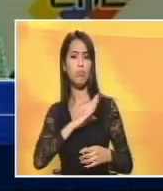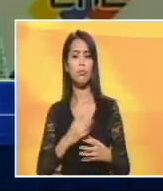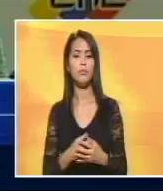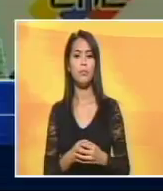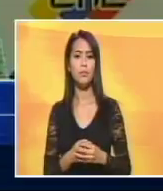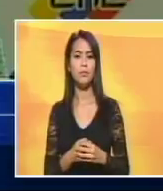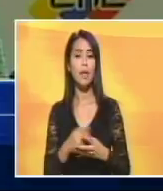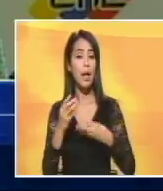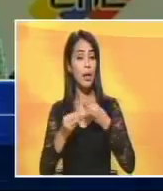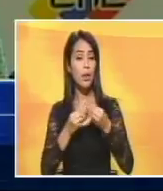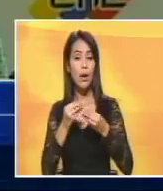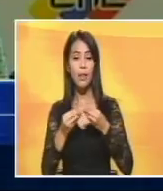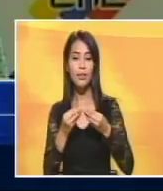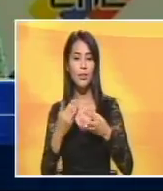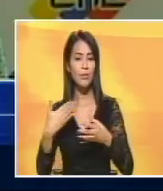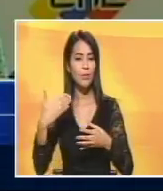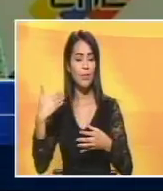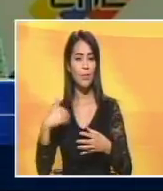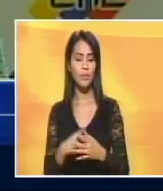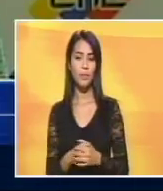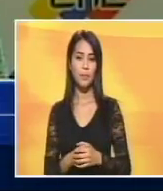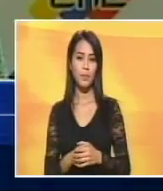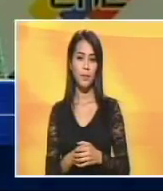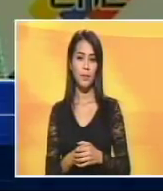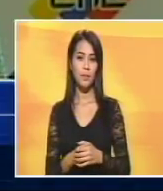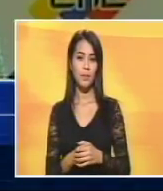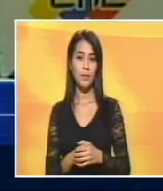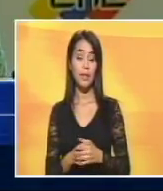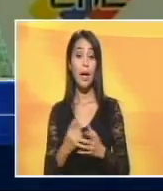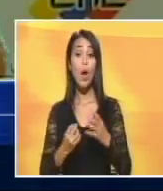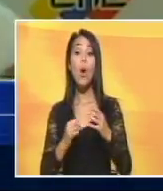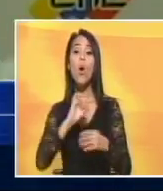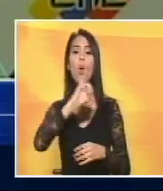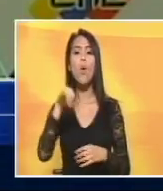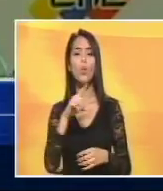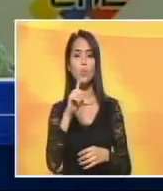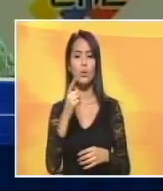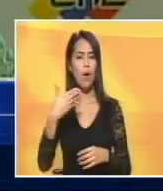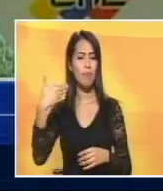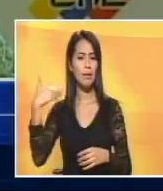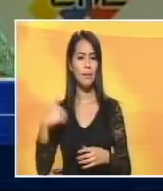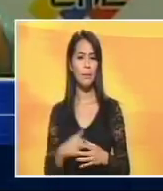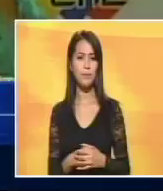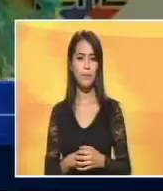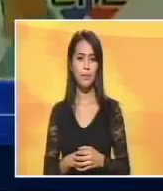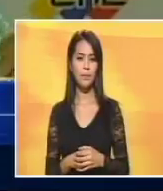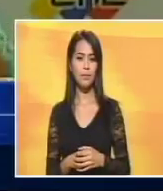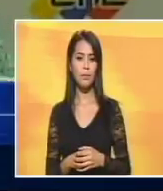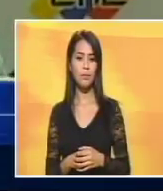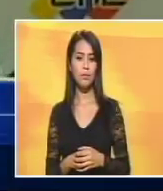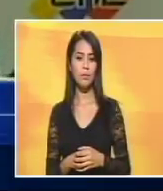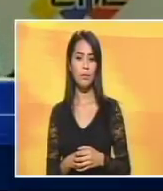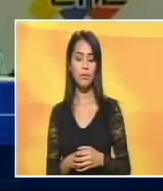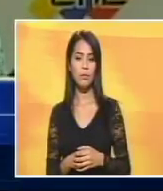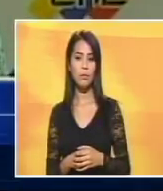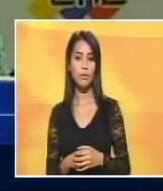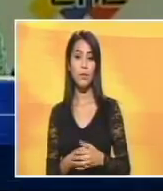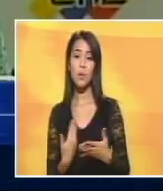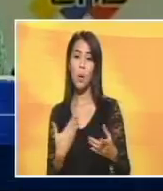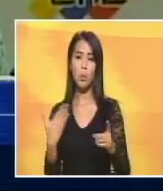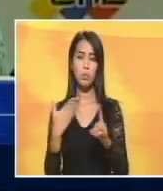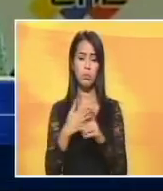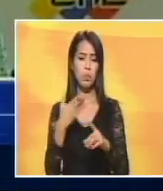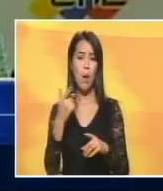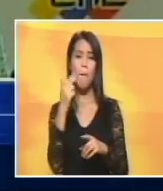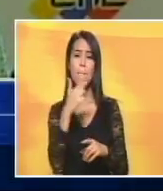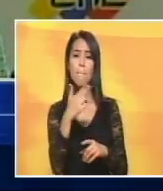desde los hechos ocurridos apenas en el mes de julio pasado, cuando fueron